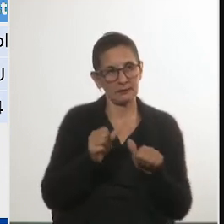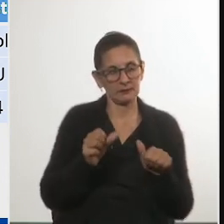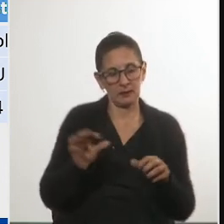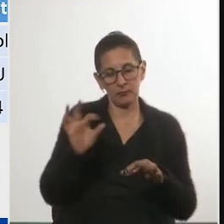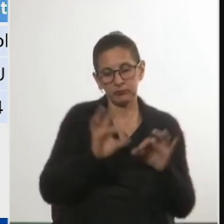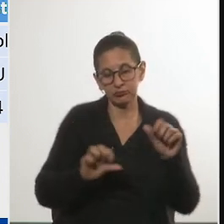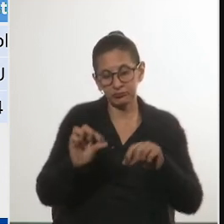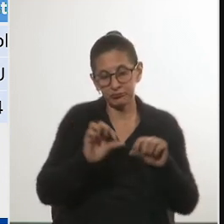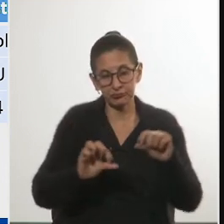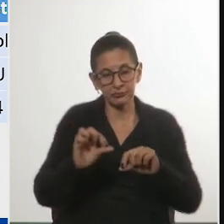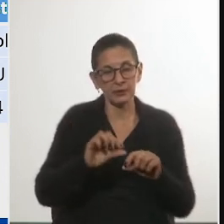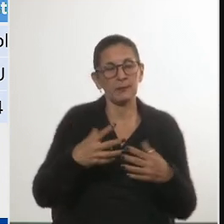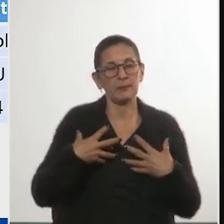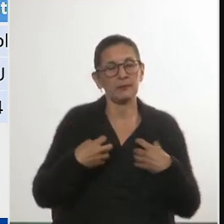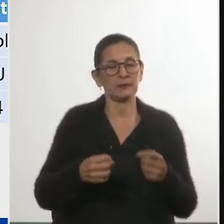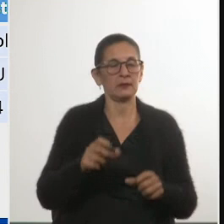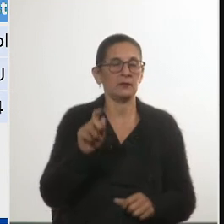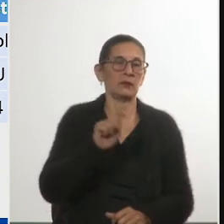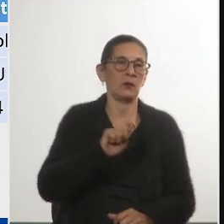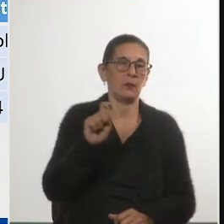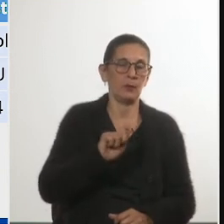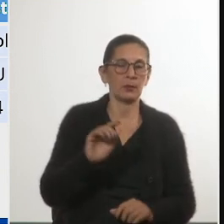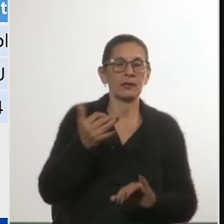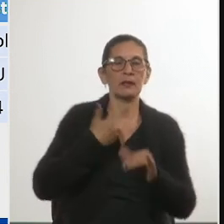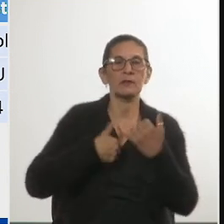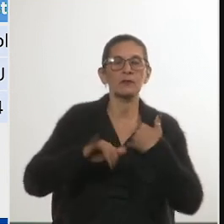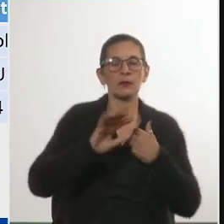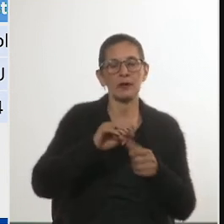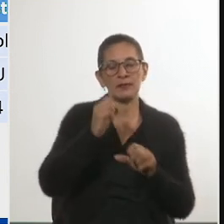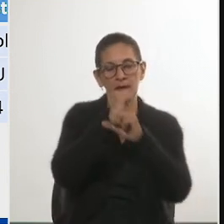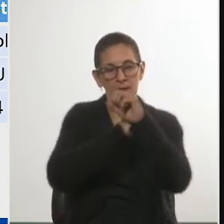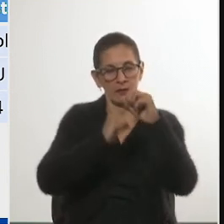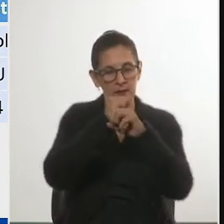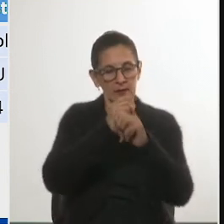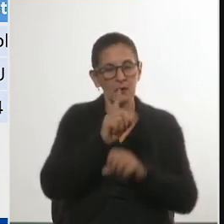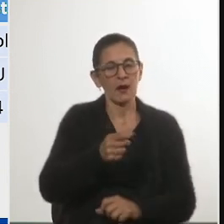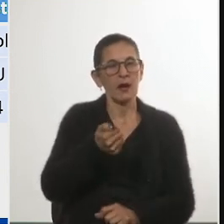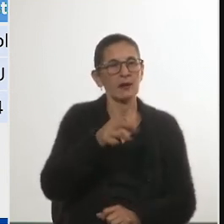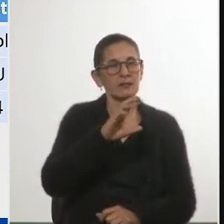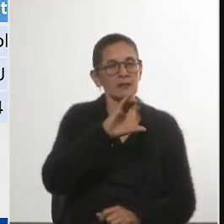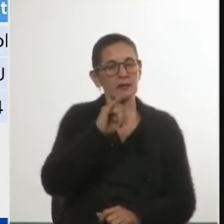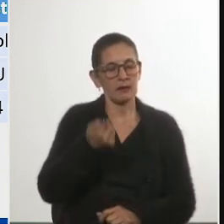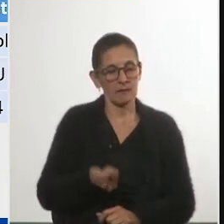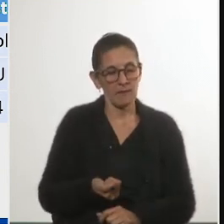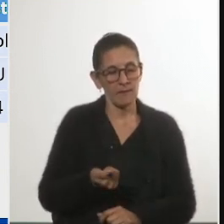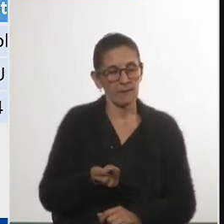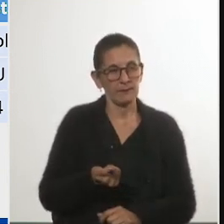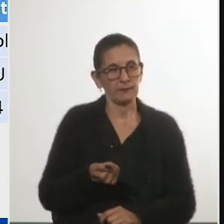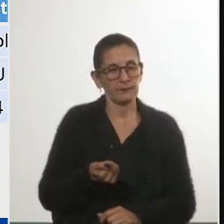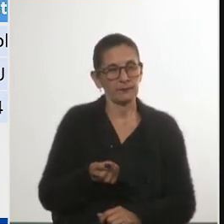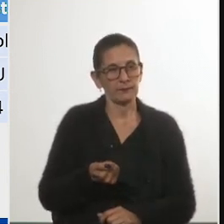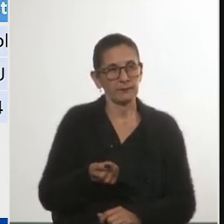excepcionalidad por parte del Ministerio de Salud Pública, se recibe el informe del ingeniero Héctor García del